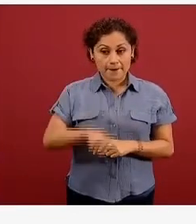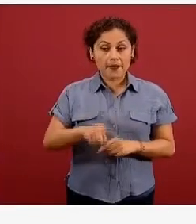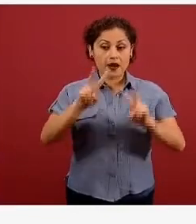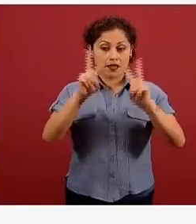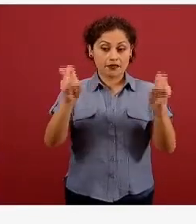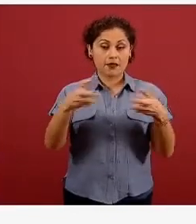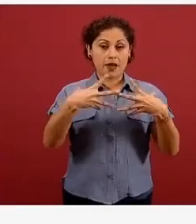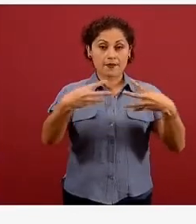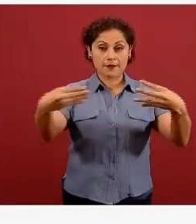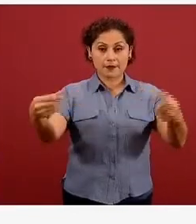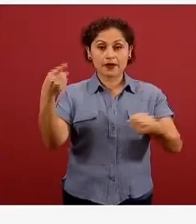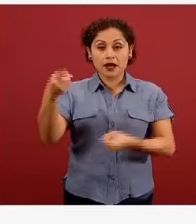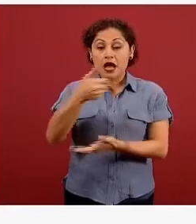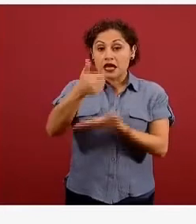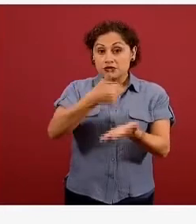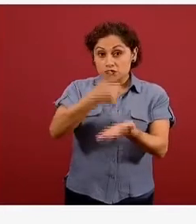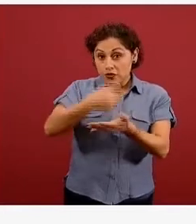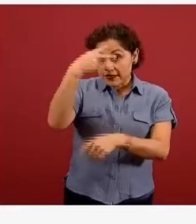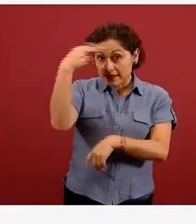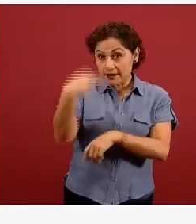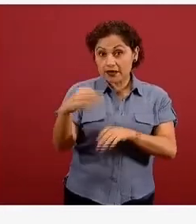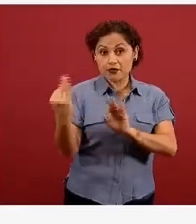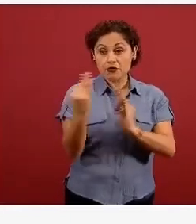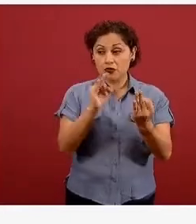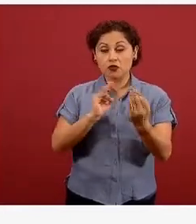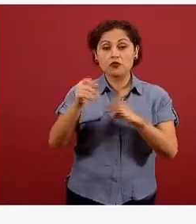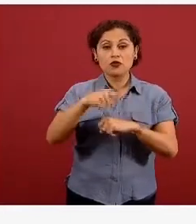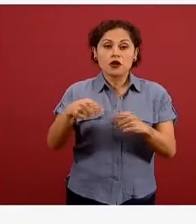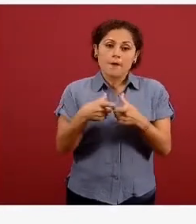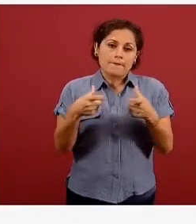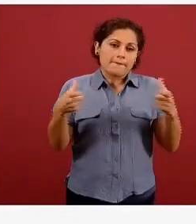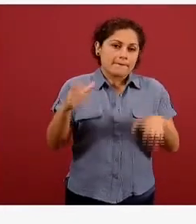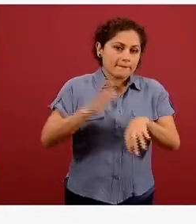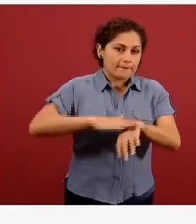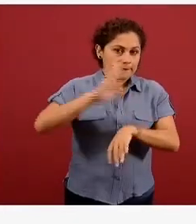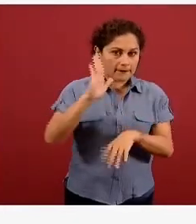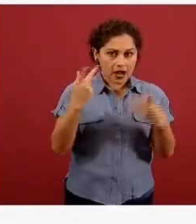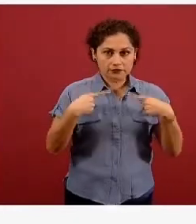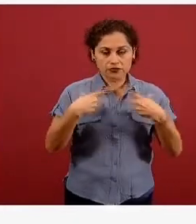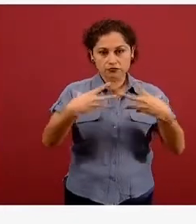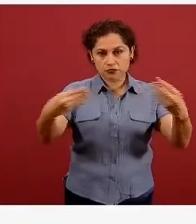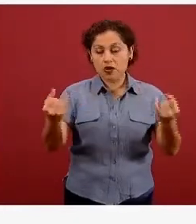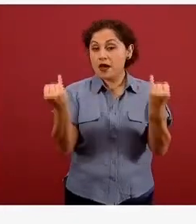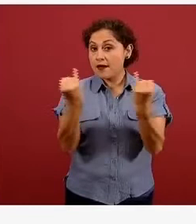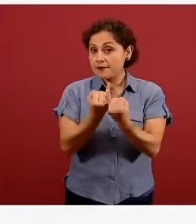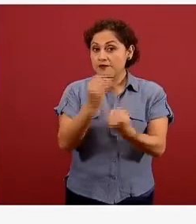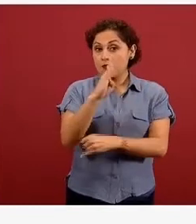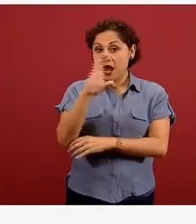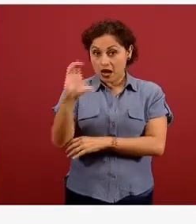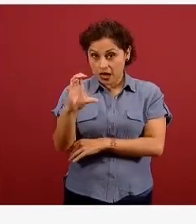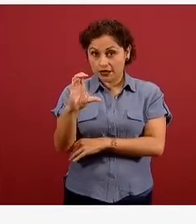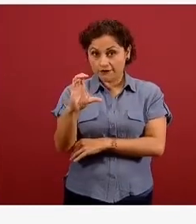En la zona metropolitana del Valle de México tenemos la mayor actividad de la epidemia, igual que en el estado de Baja California, particularmente en las